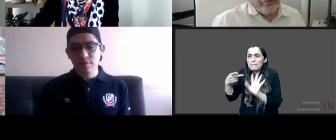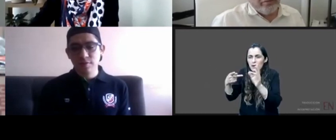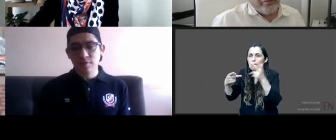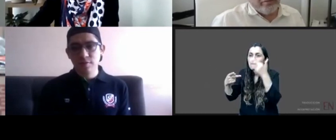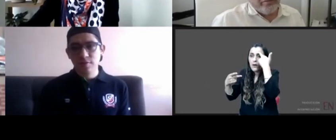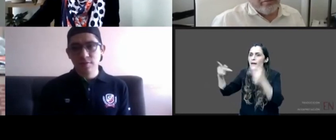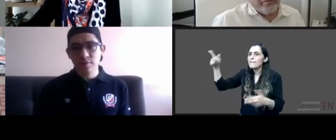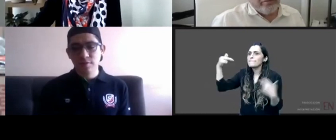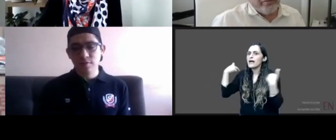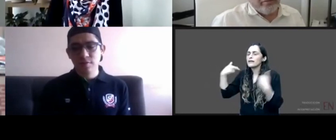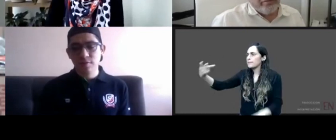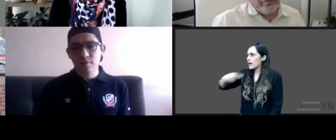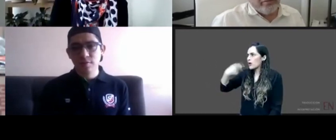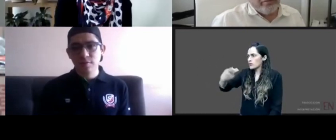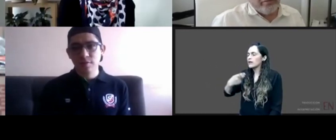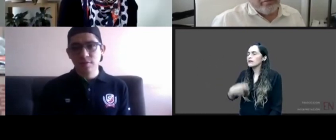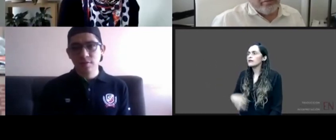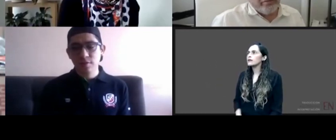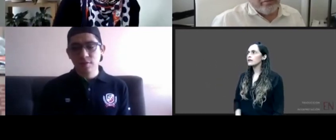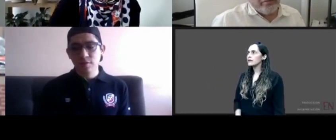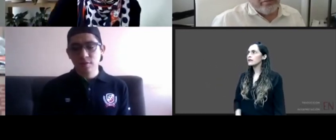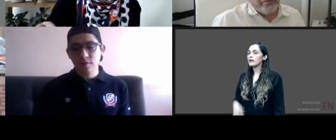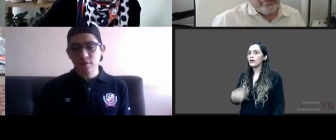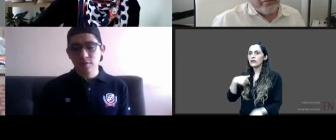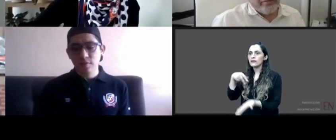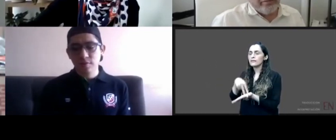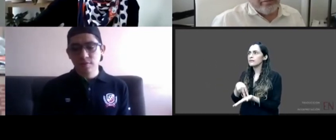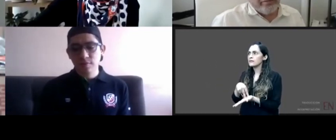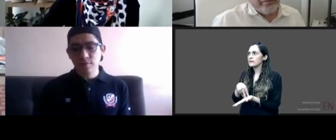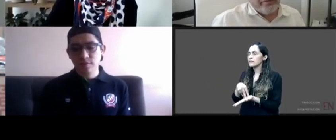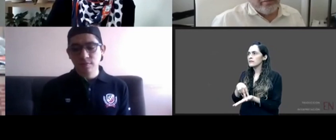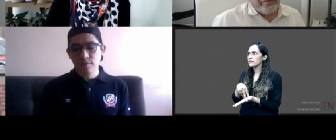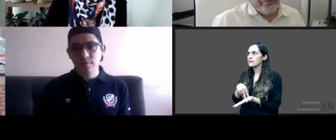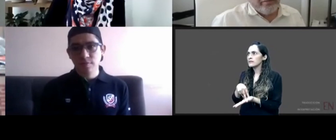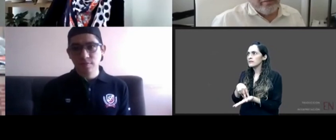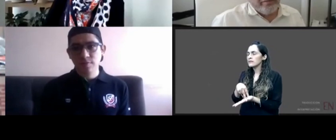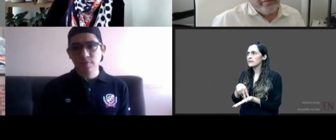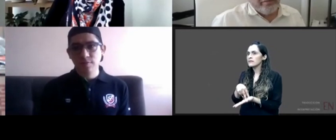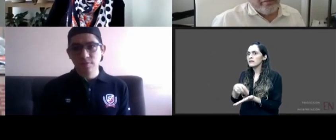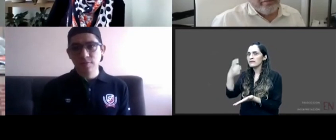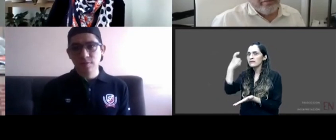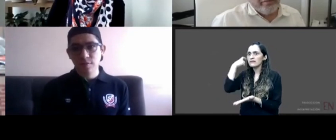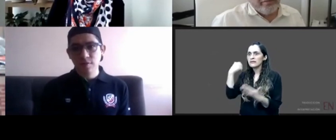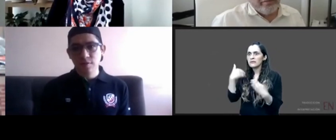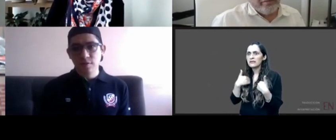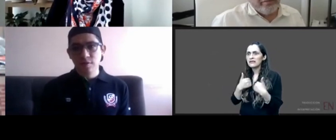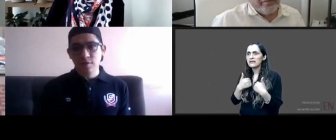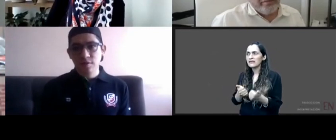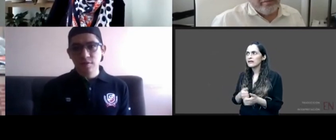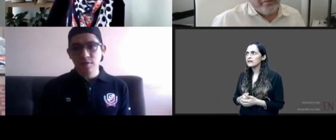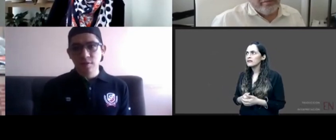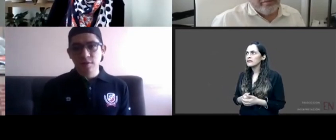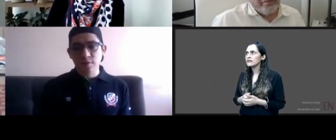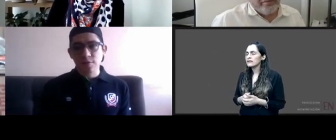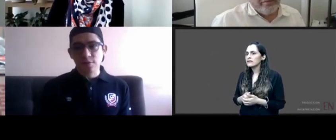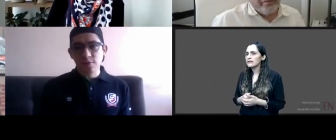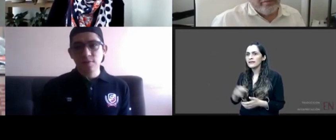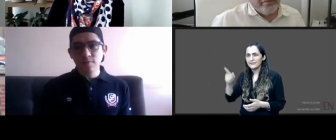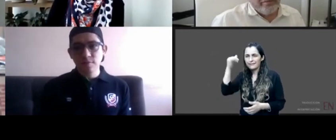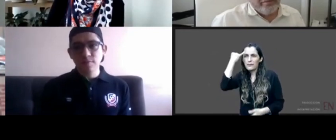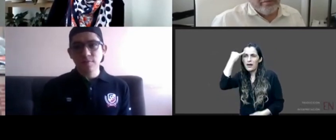parada sin contestar porque no entendí. Entonces ya se imaginarán los